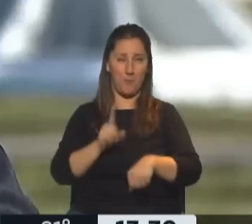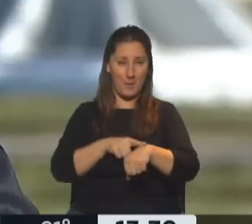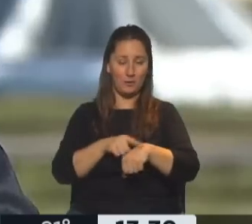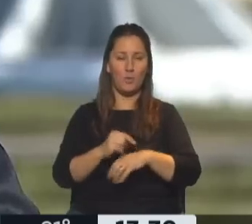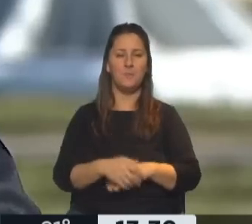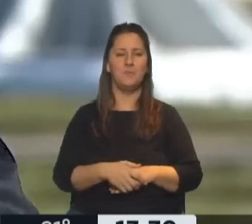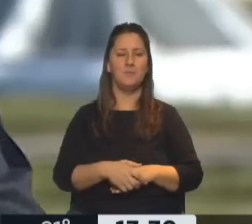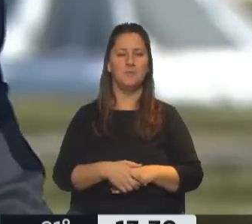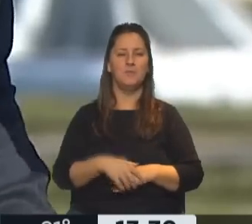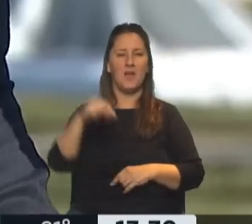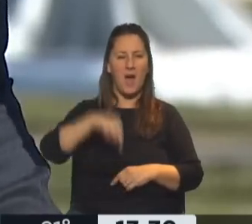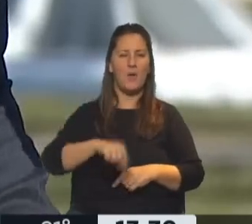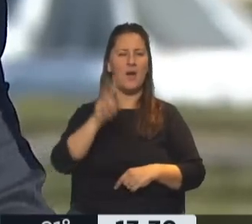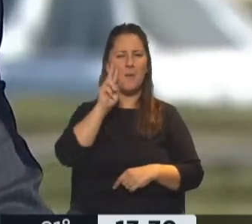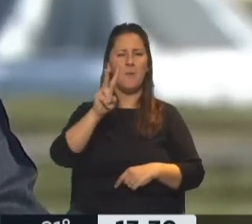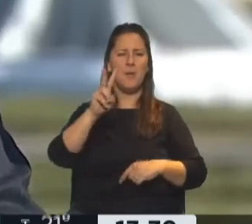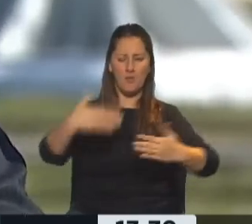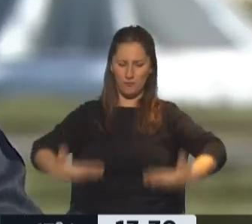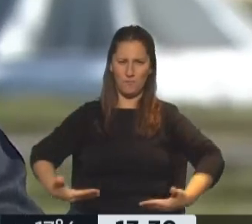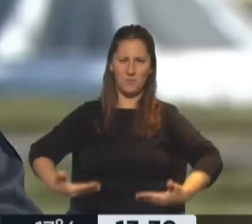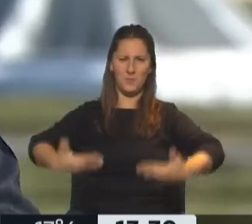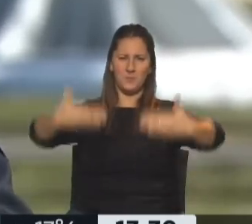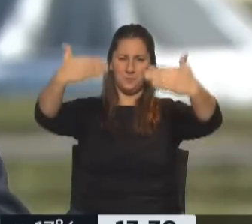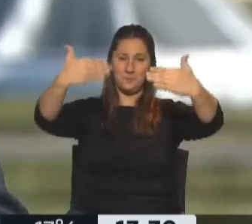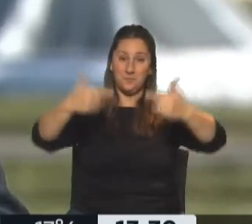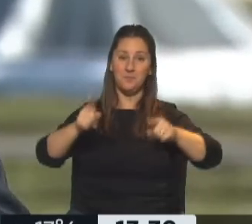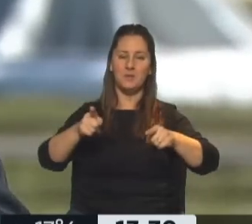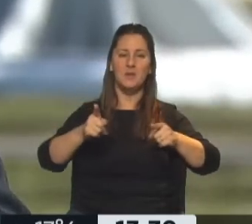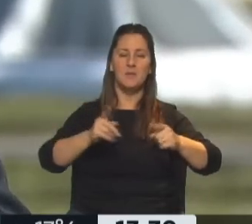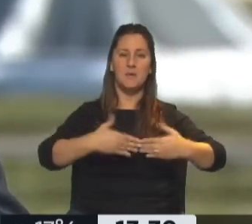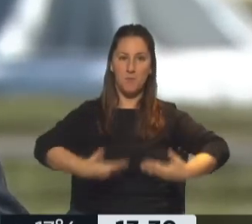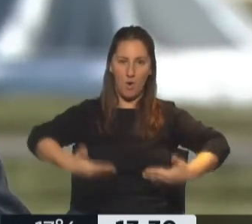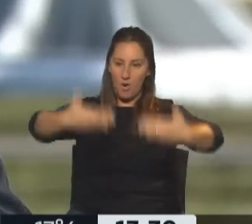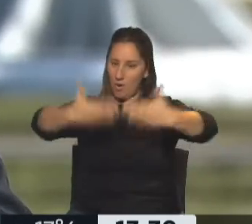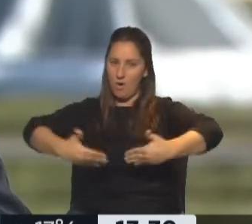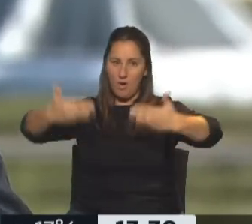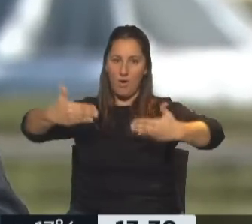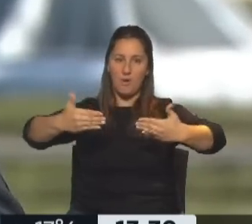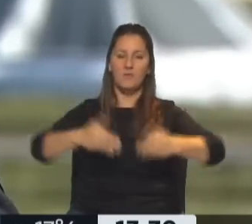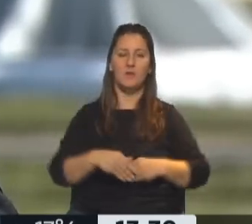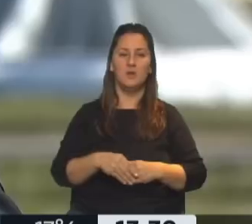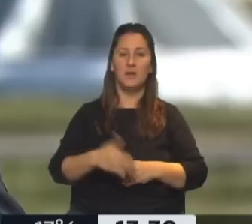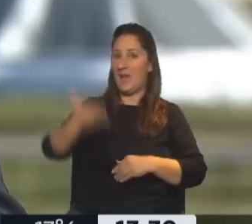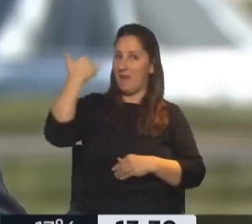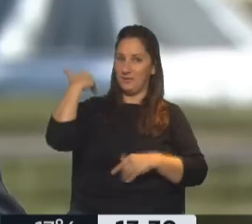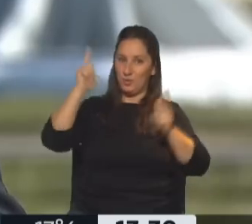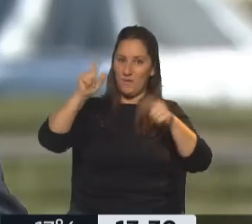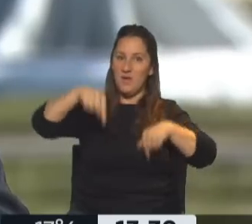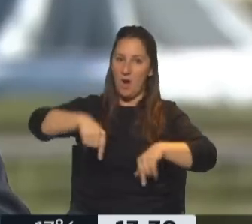Y veía lo que era esa muralla de torres, que es hoy Santa Fe, y que no era